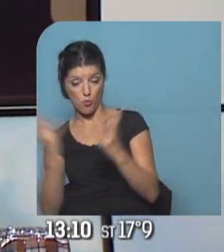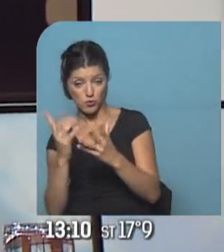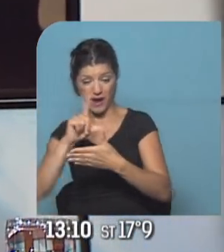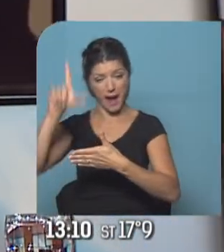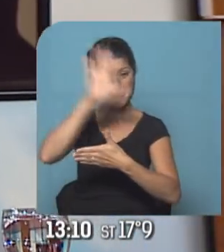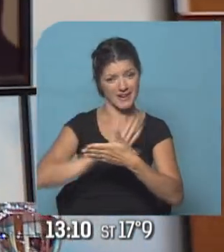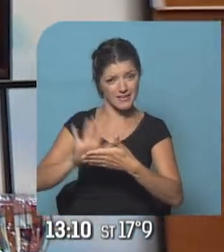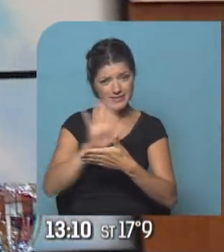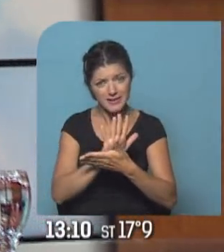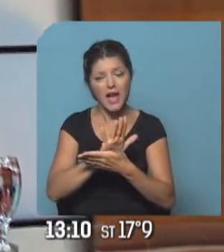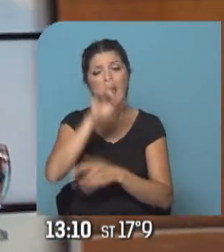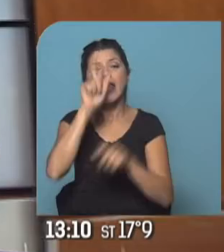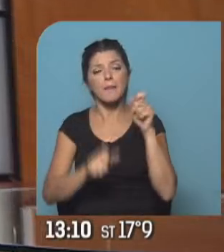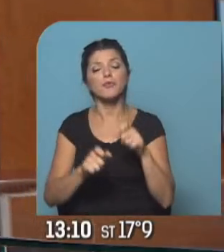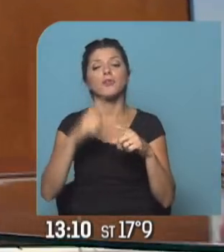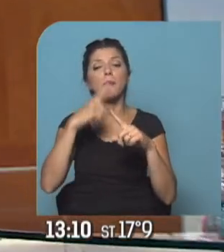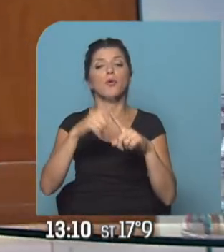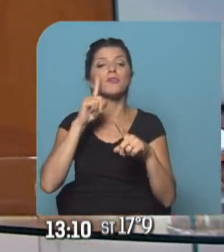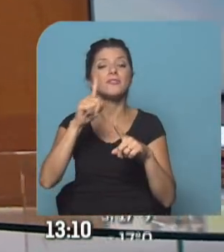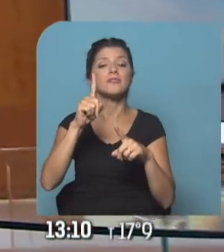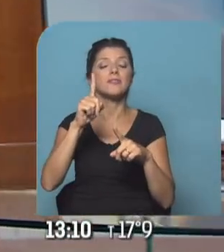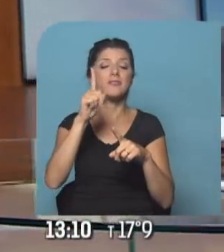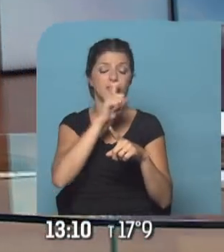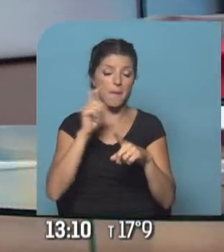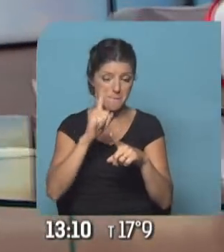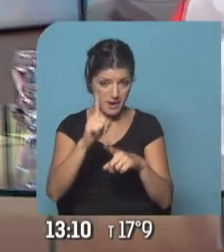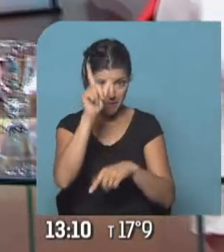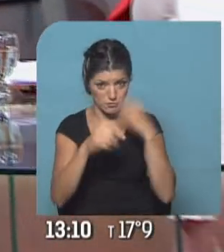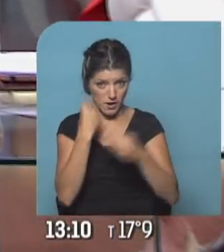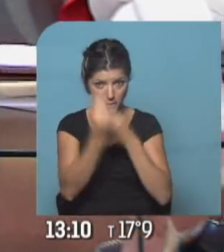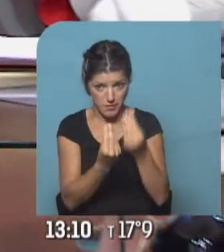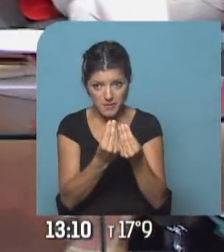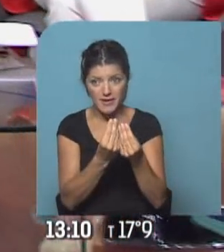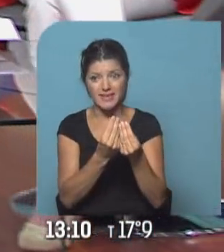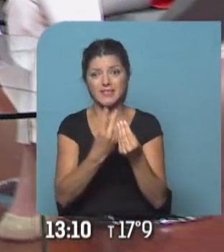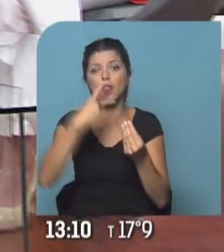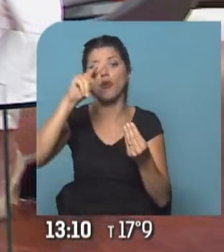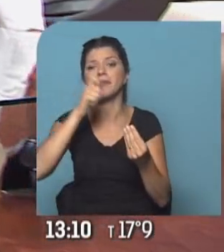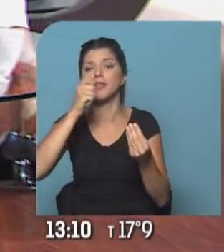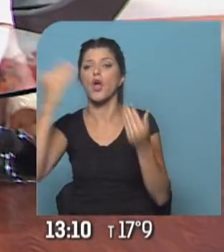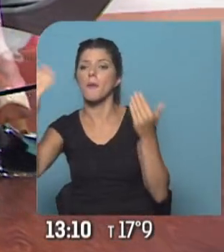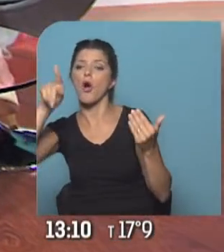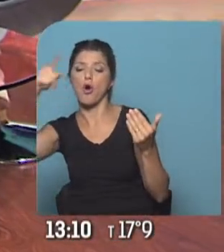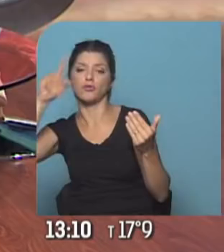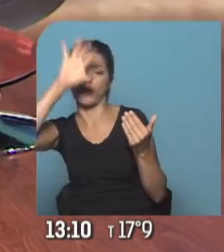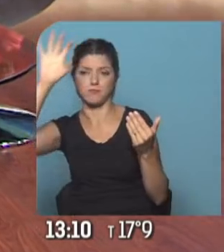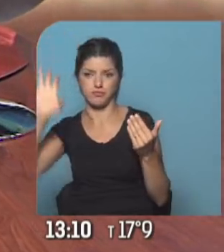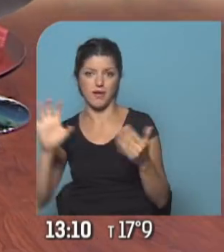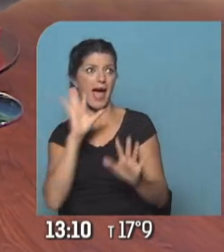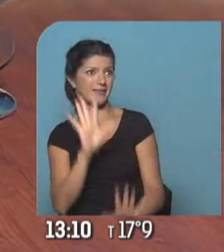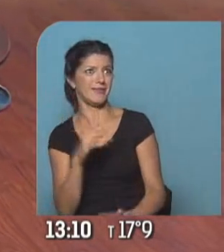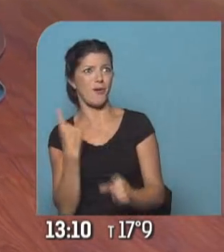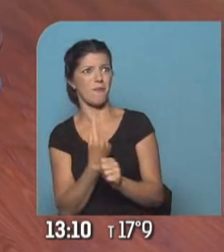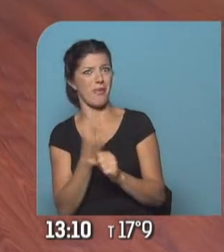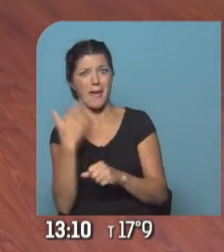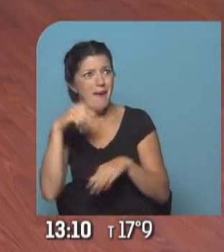de homicidios por cada 100.000 habitantes es el doble de lo que pasa en cualquier otra región del mundo. No me puedes decir una cosa así, nos tenemos que ir a la